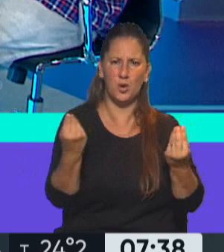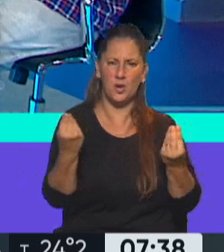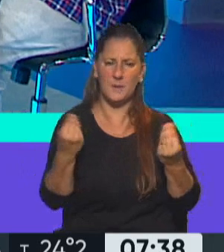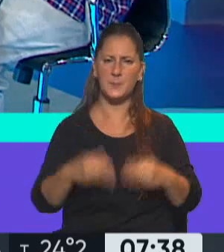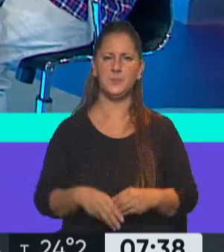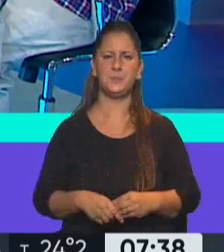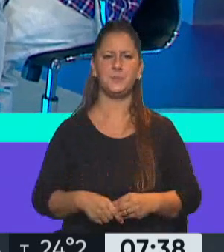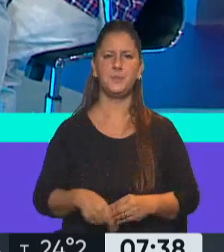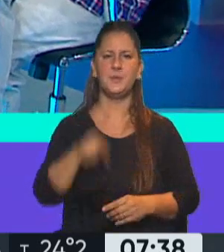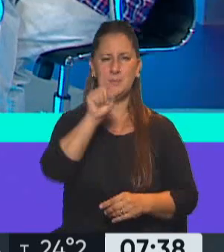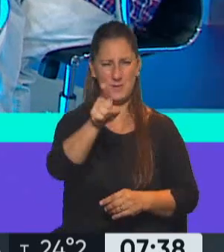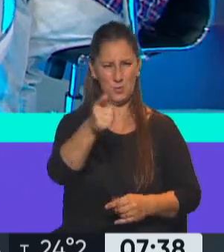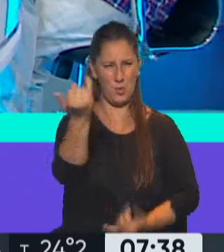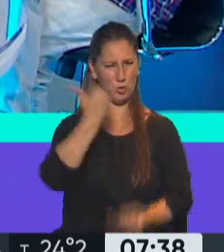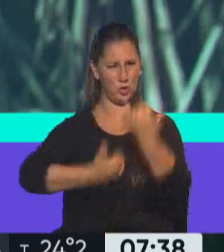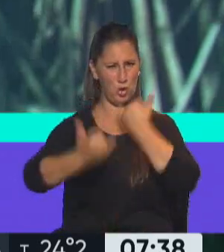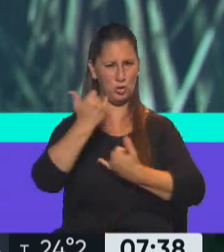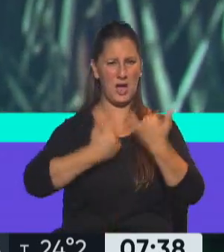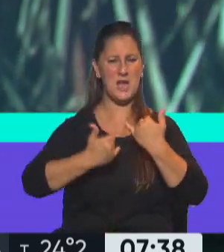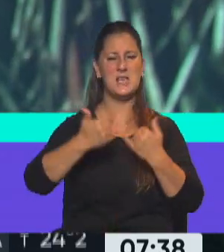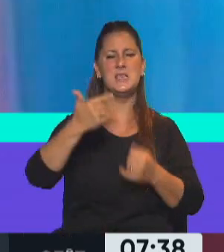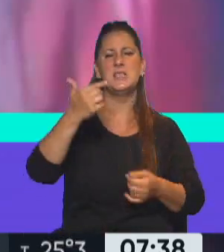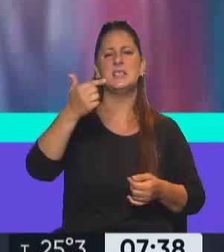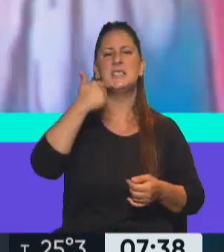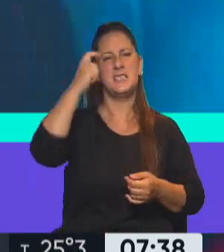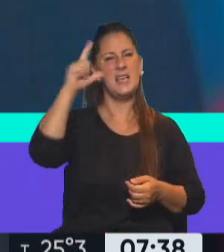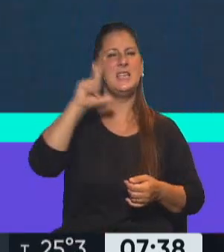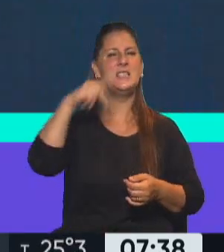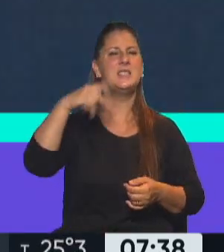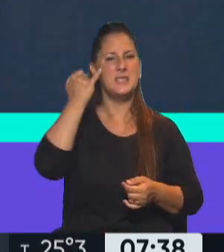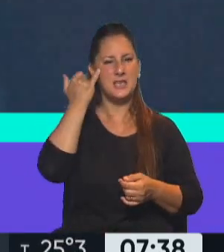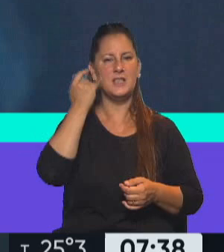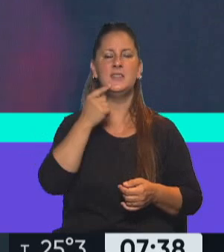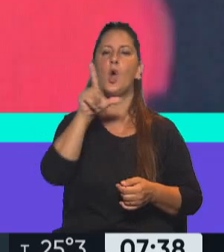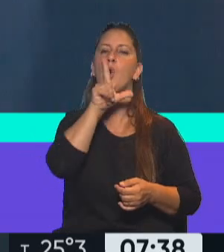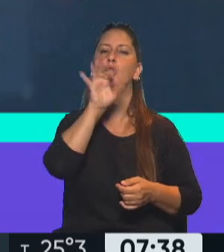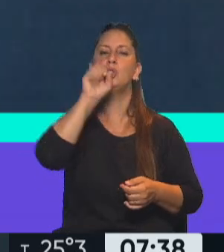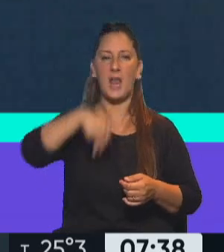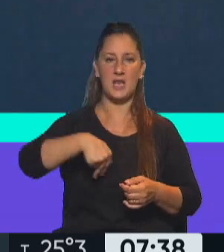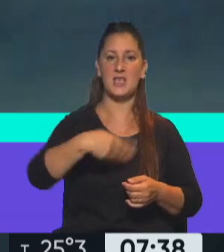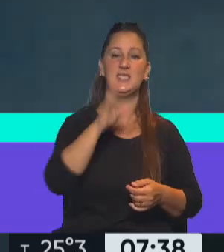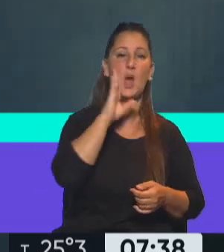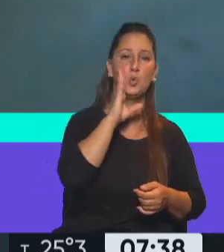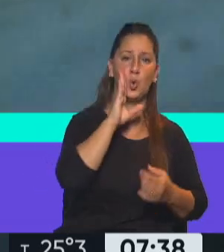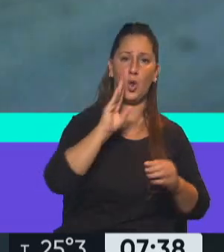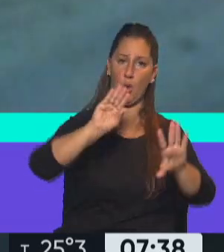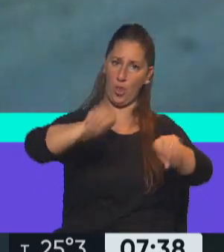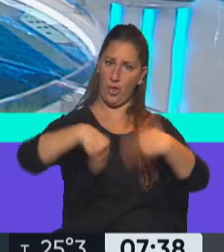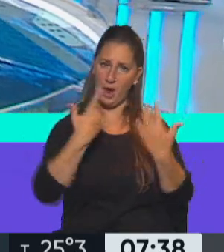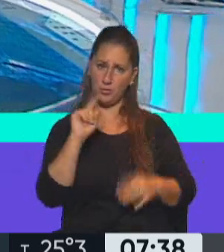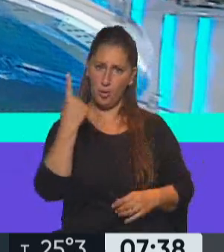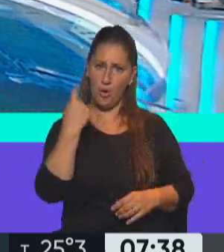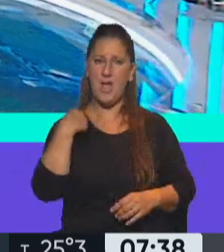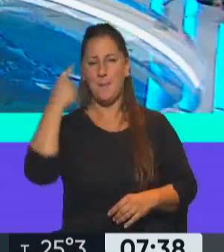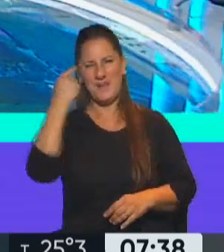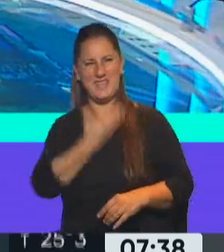por eso, esto que estás contando, Zelensky dice que la OTAN y Estados Unidos lo dejaron solo? Porque él suponía que iba a haber una